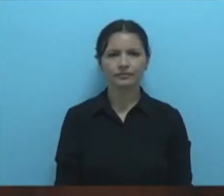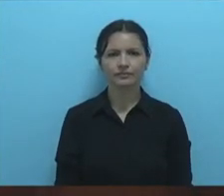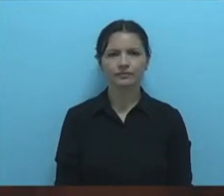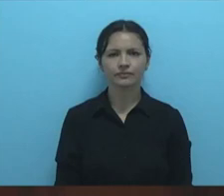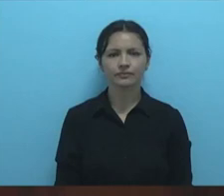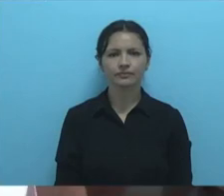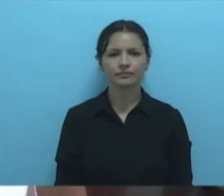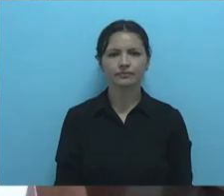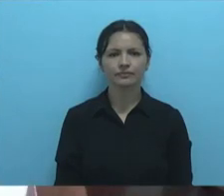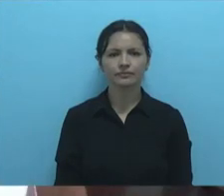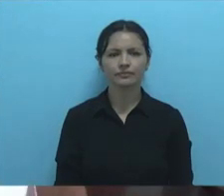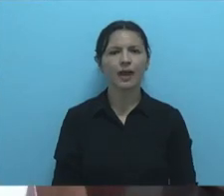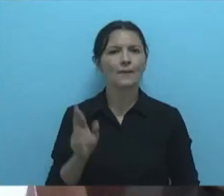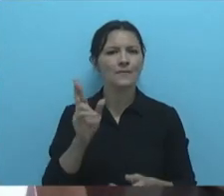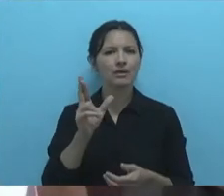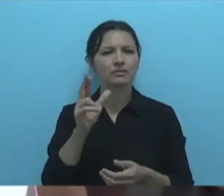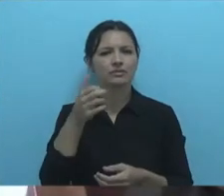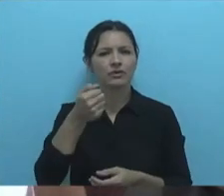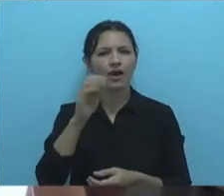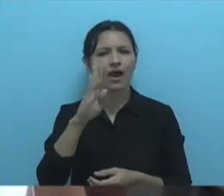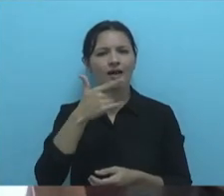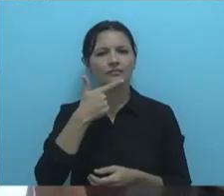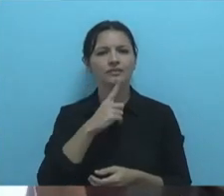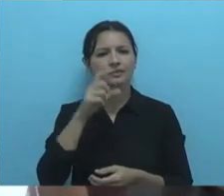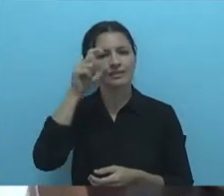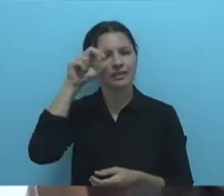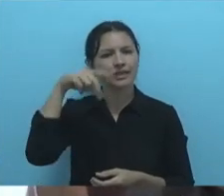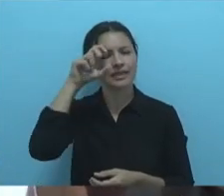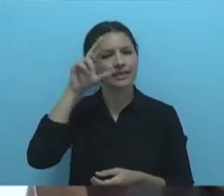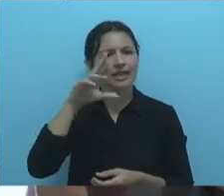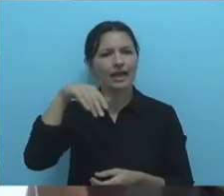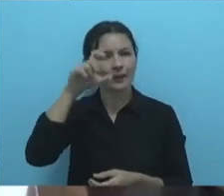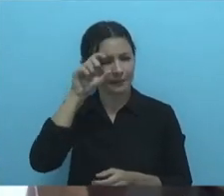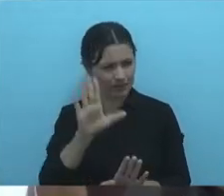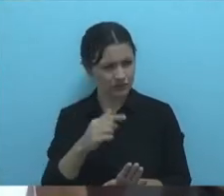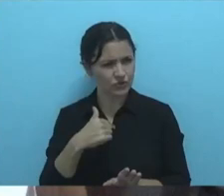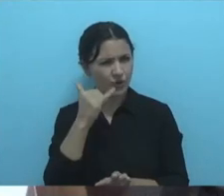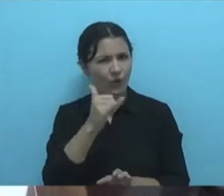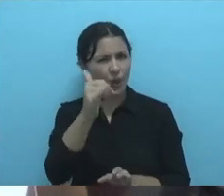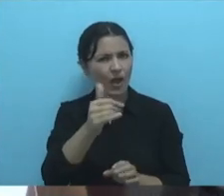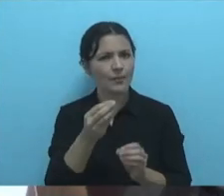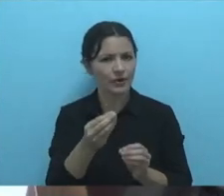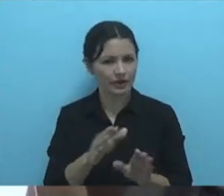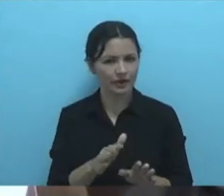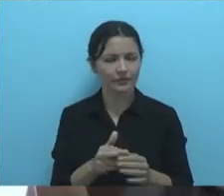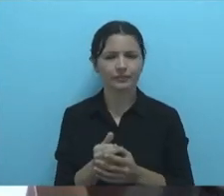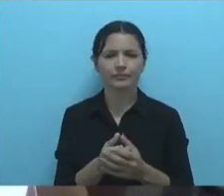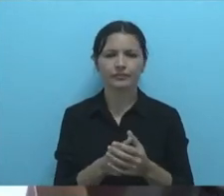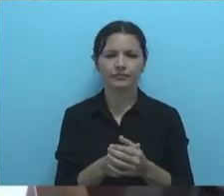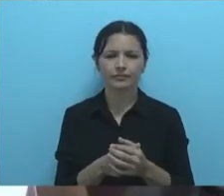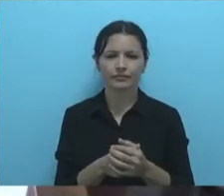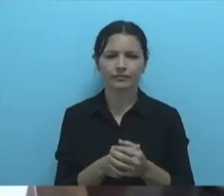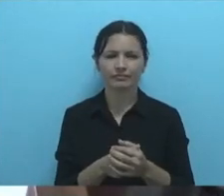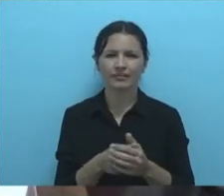sí es para solicitar al cuerpo mi abstención y argumentar un poco porque me abstengo creo un poco que